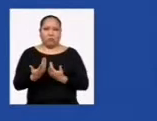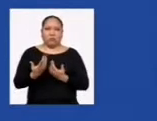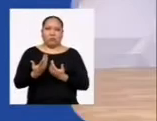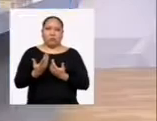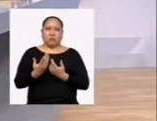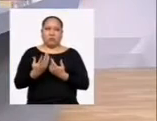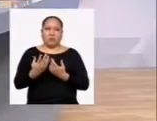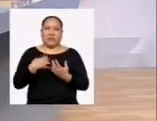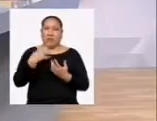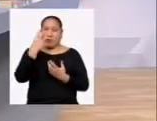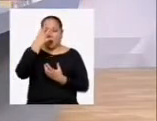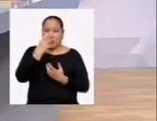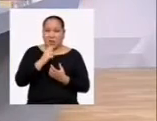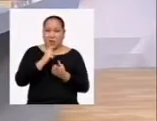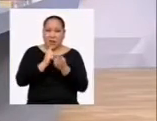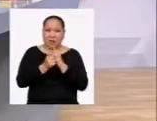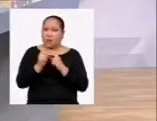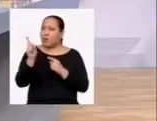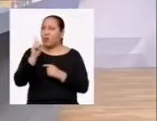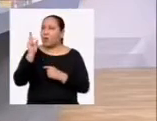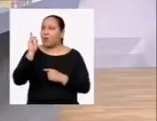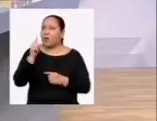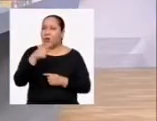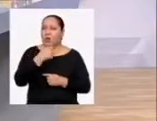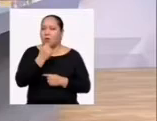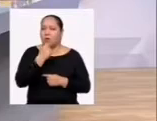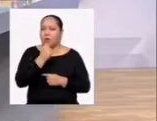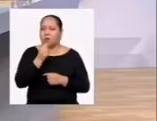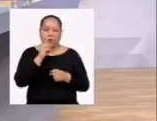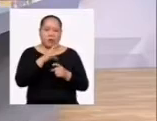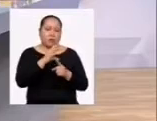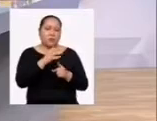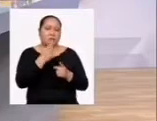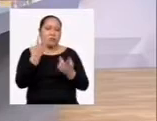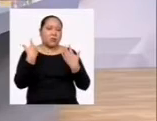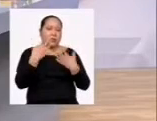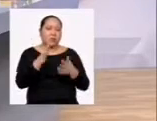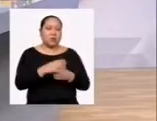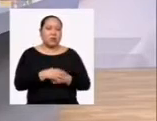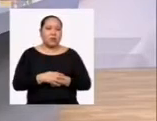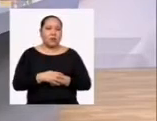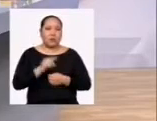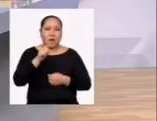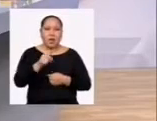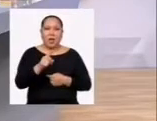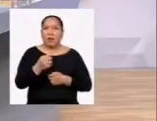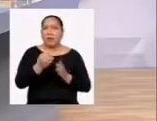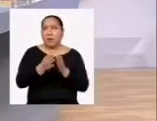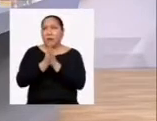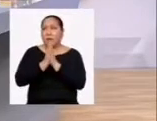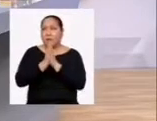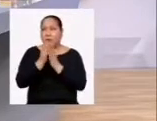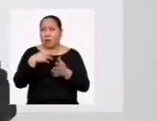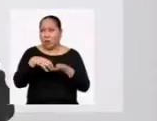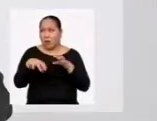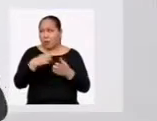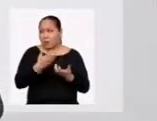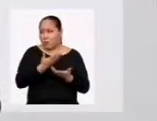cambio? No, profe, ya te dije, a él le encanta que le den críticas constructivas y él mismo me ha pedido que lo